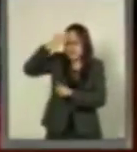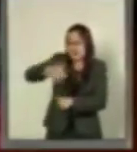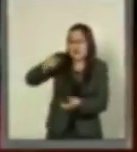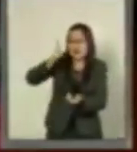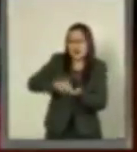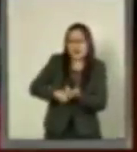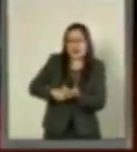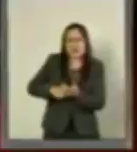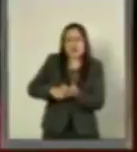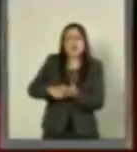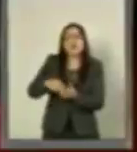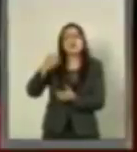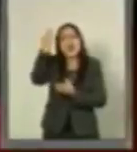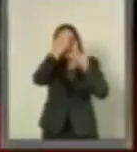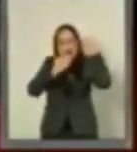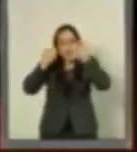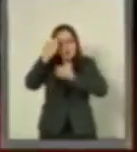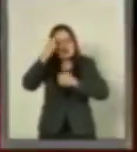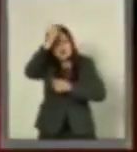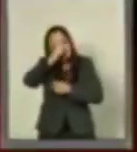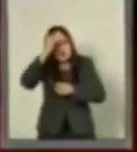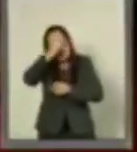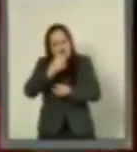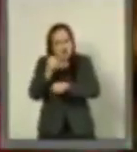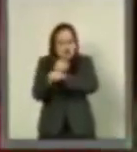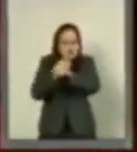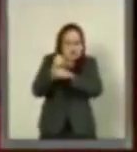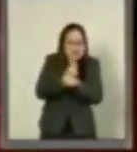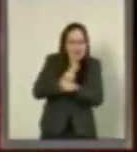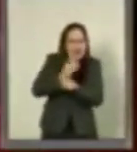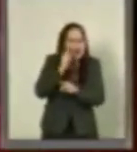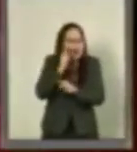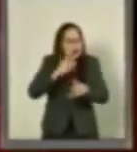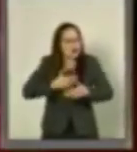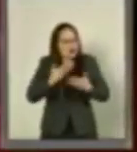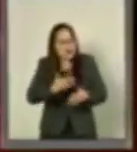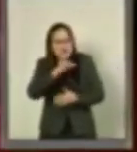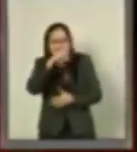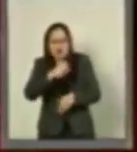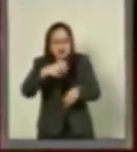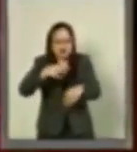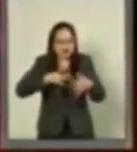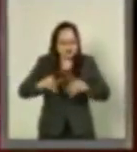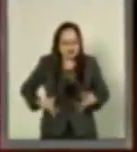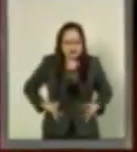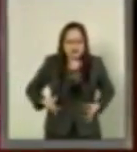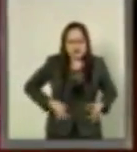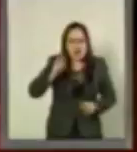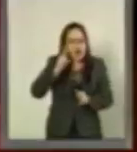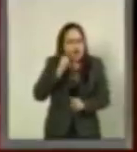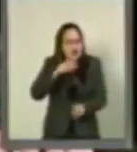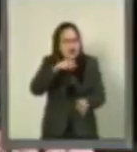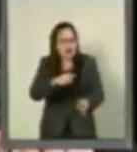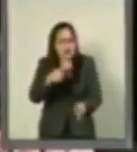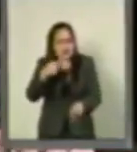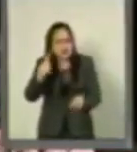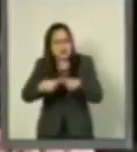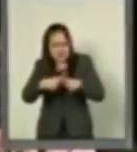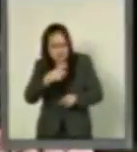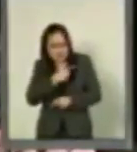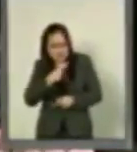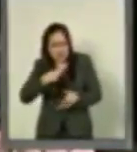de control de confianza y quien califica quiénes son aptos para estar en esos centros de reclusión,